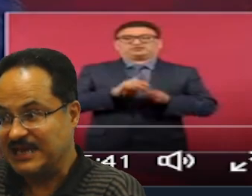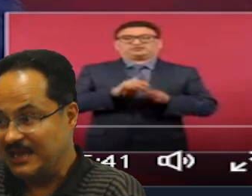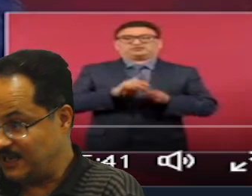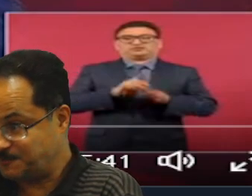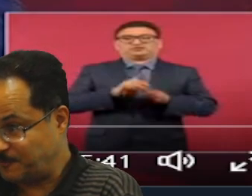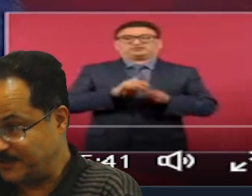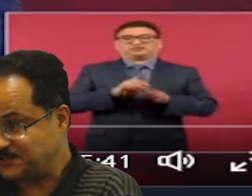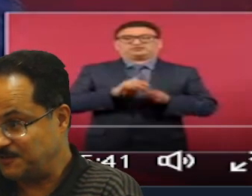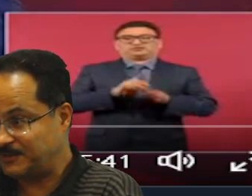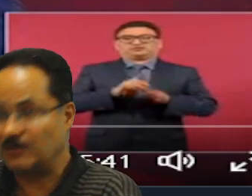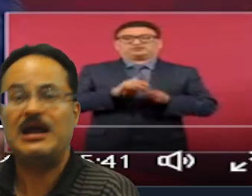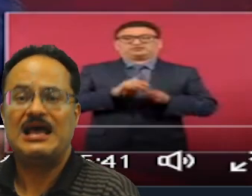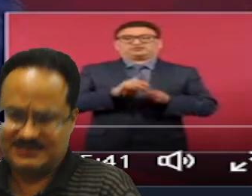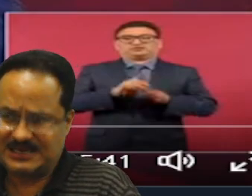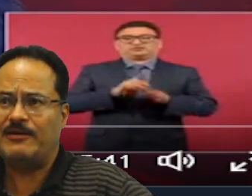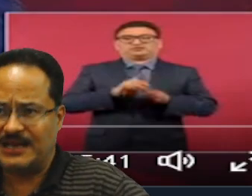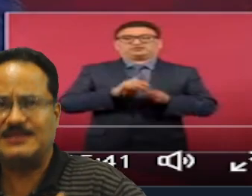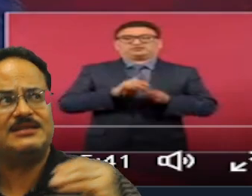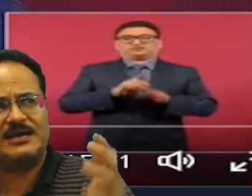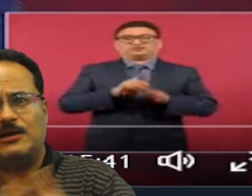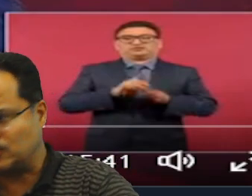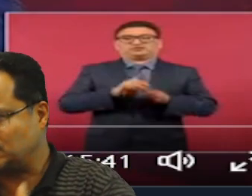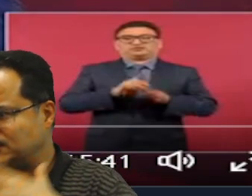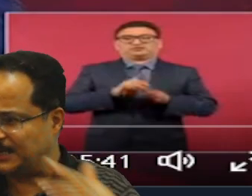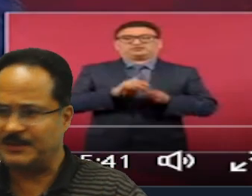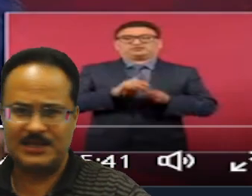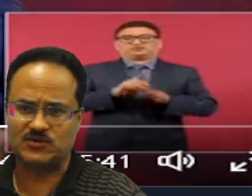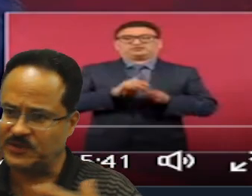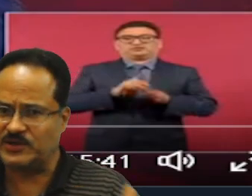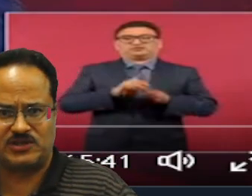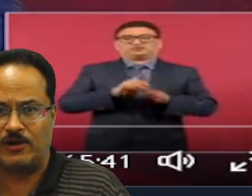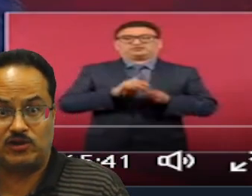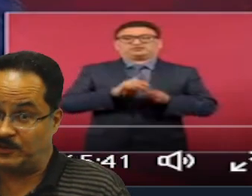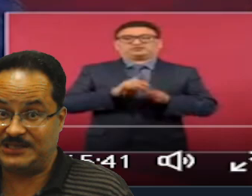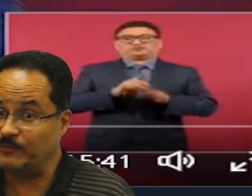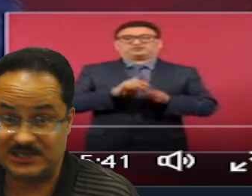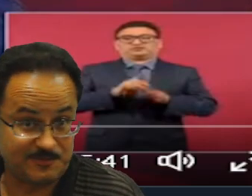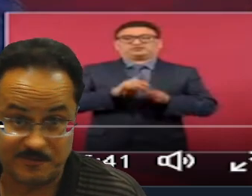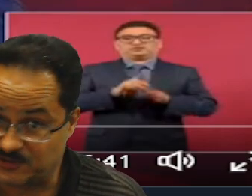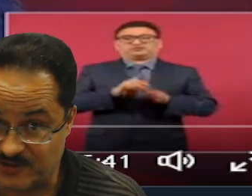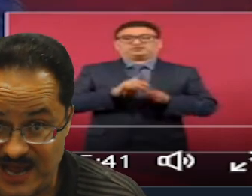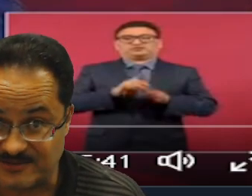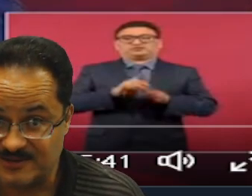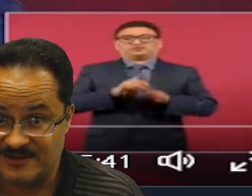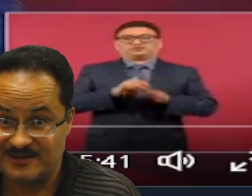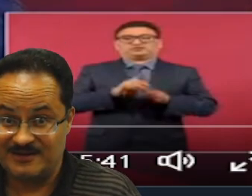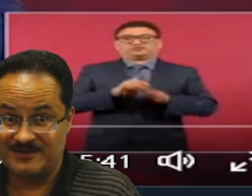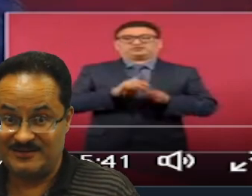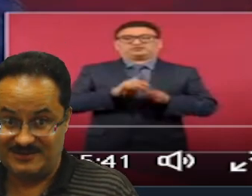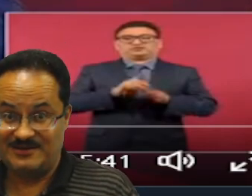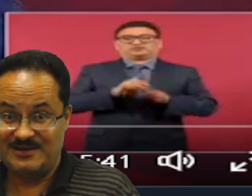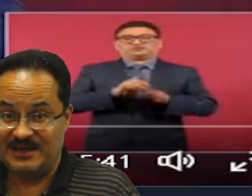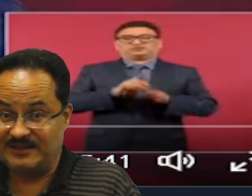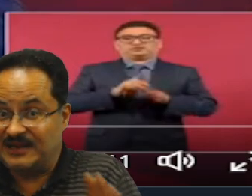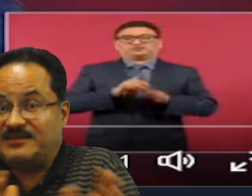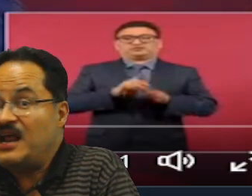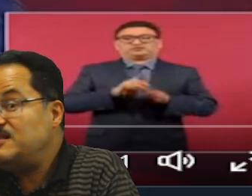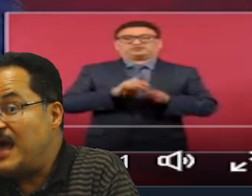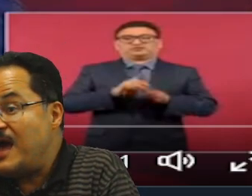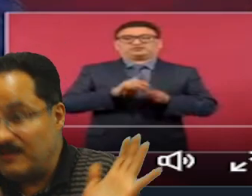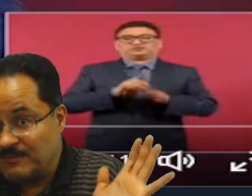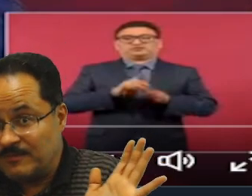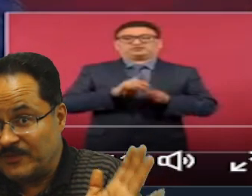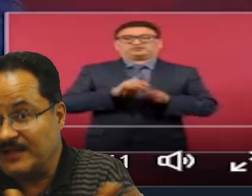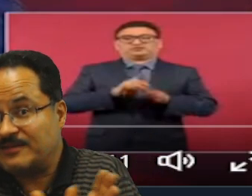de dólares la expropiación petrolera Claro que entender que los costos de la vida en su vida y este y el otro pero está muy desproporcionado entre